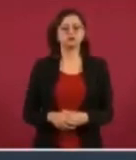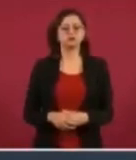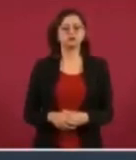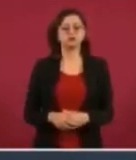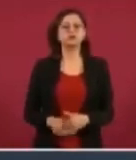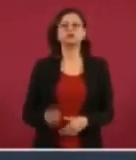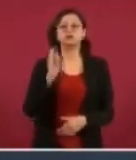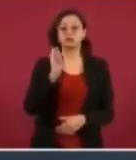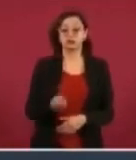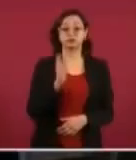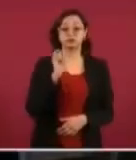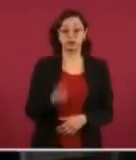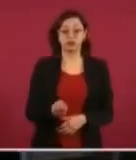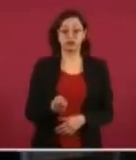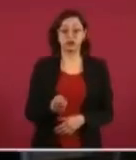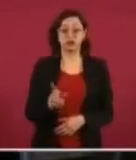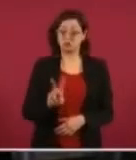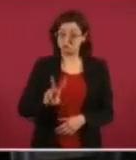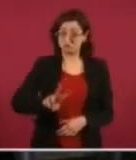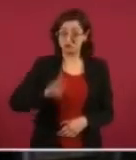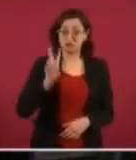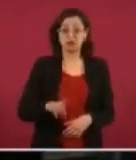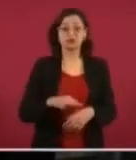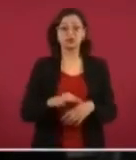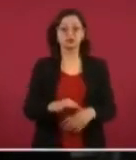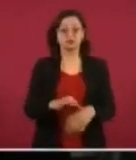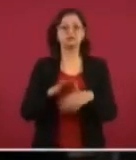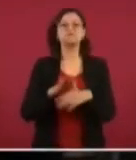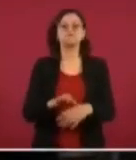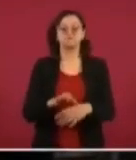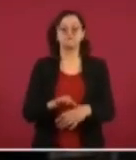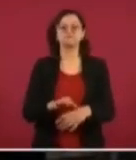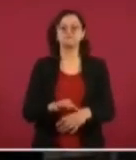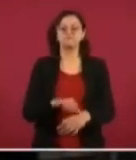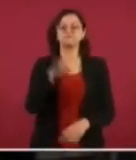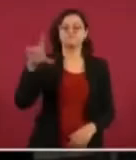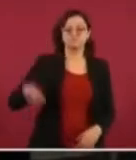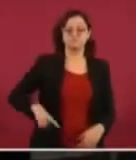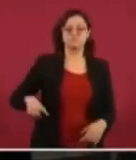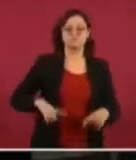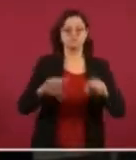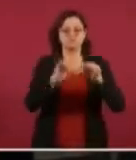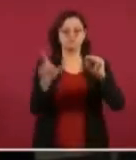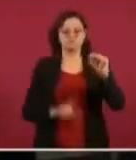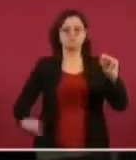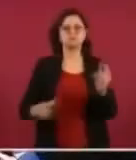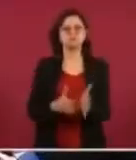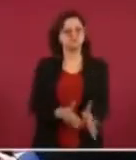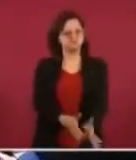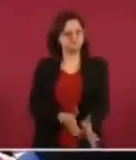Esto es, en los hechos, la austeridad republicana.